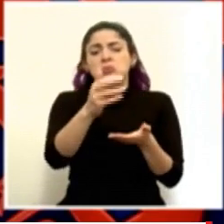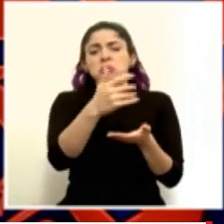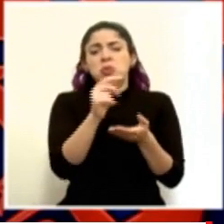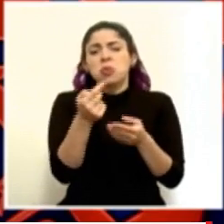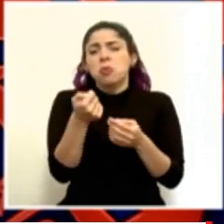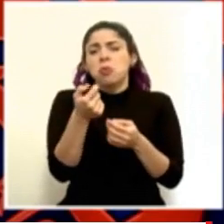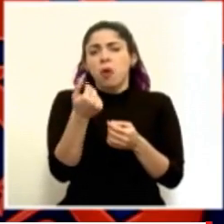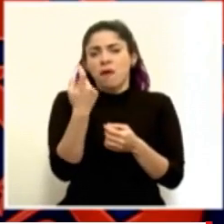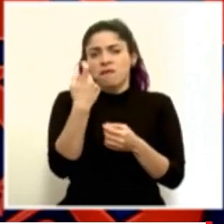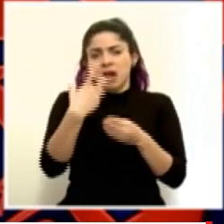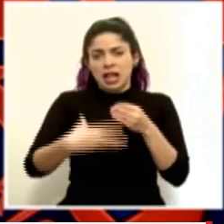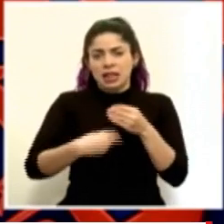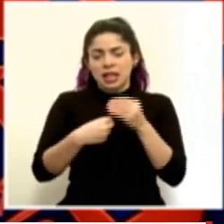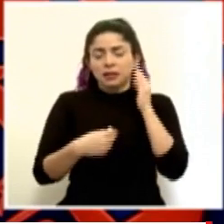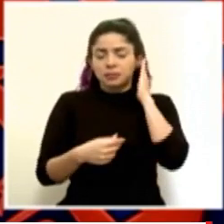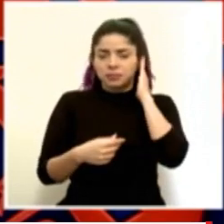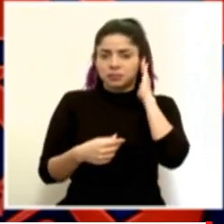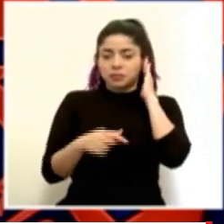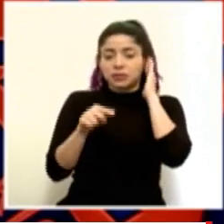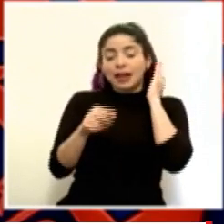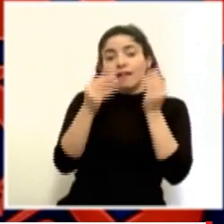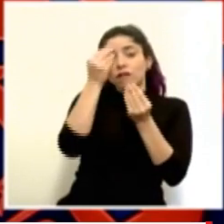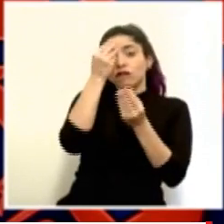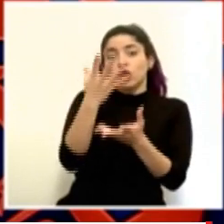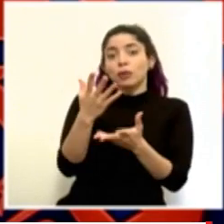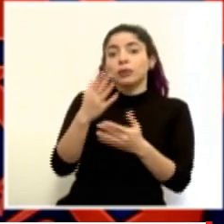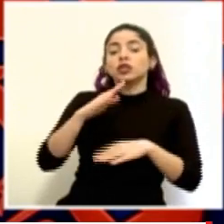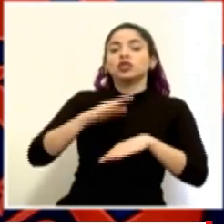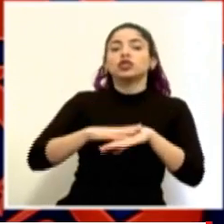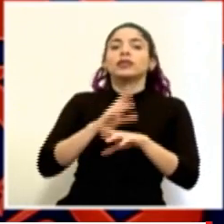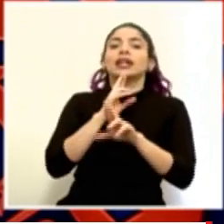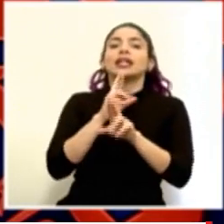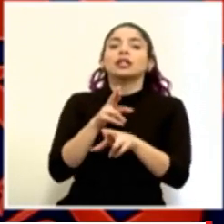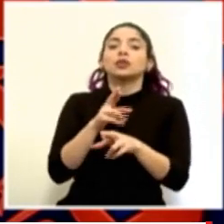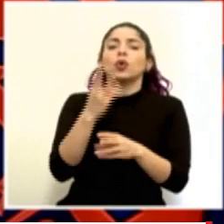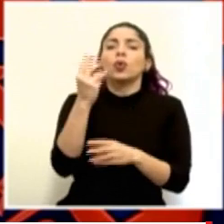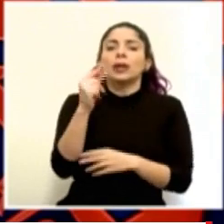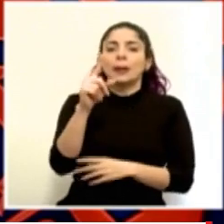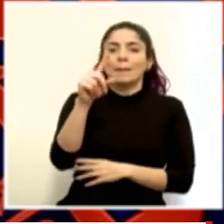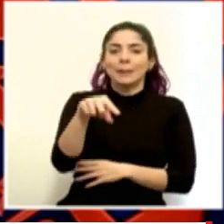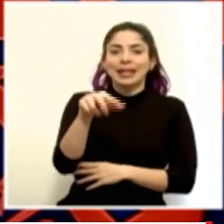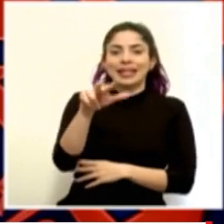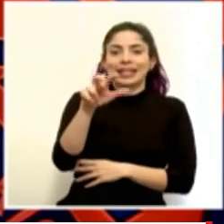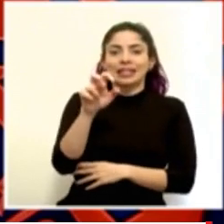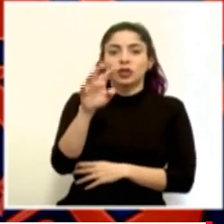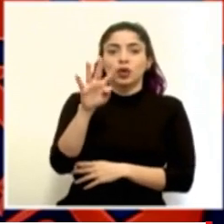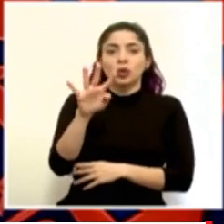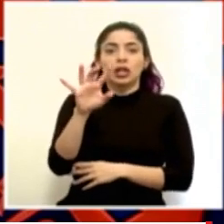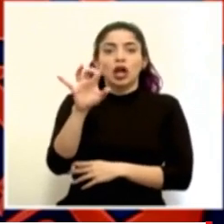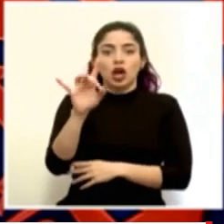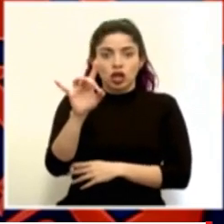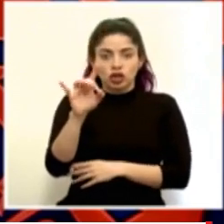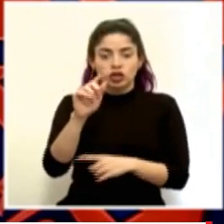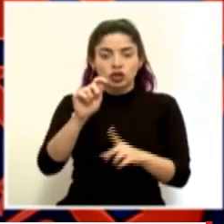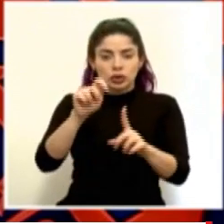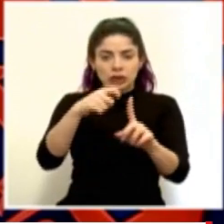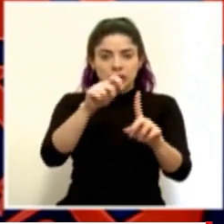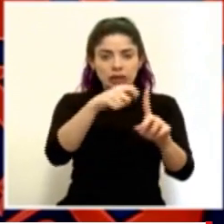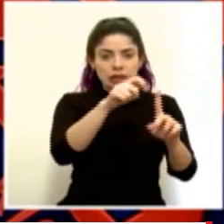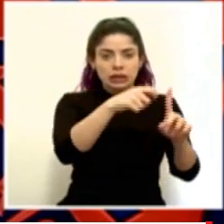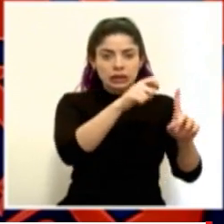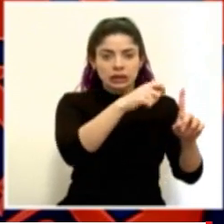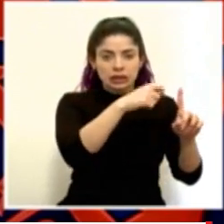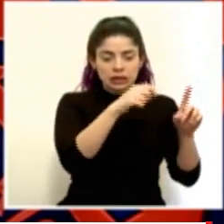muestras. Esto es un informe sobre el resultado de 1.348 muestras